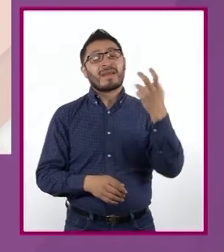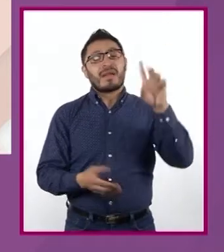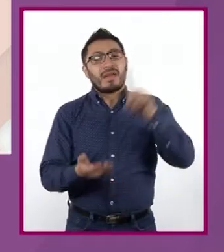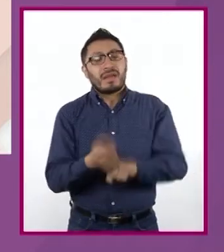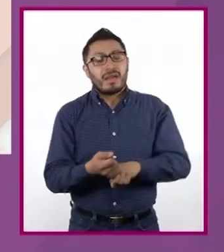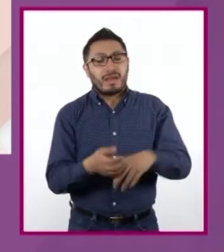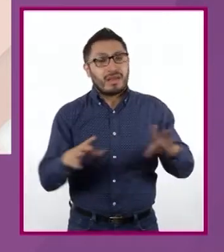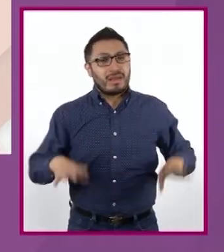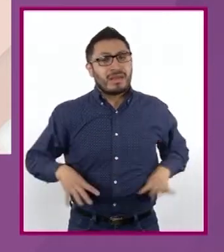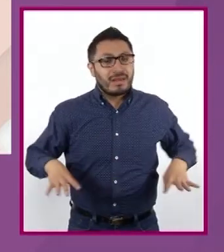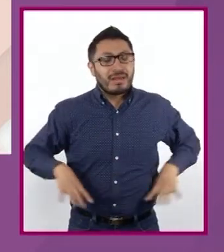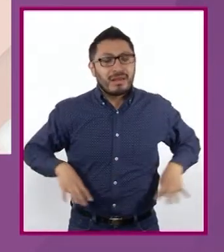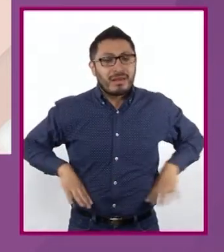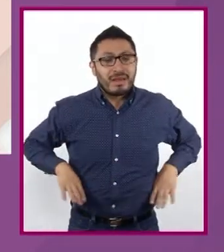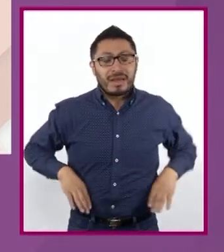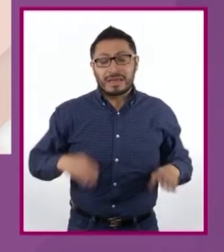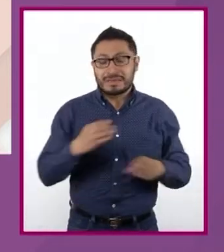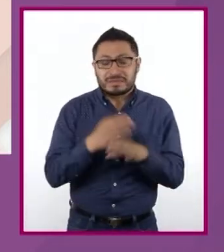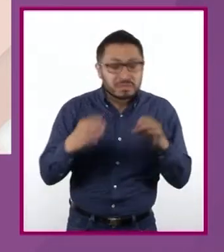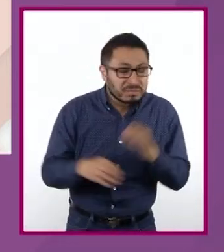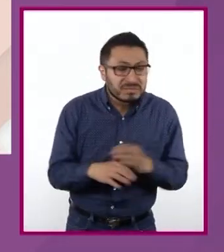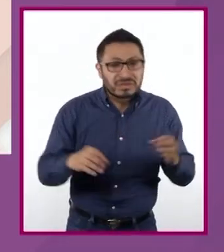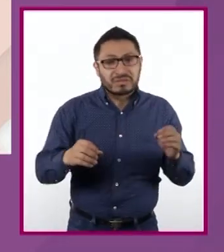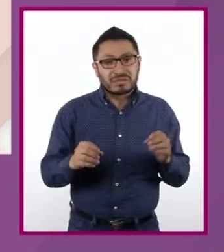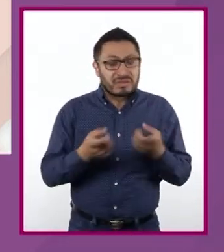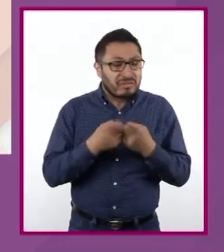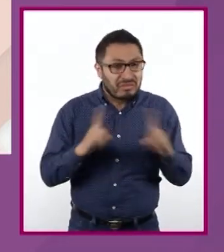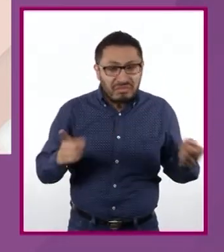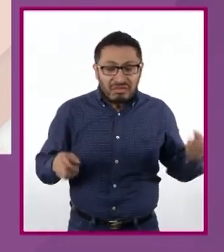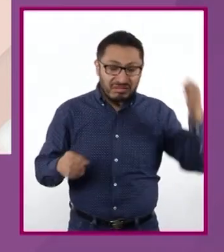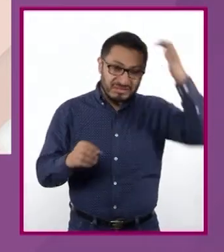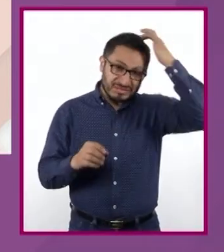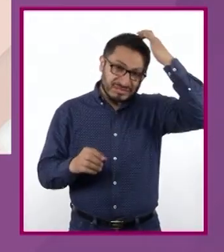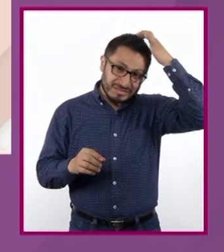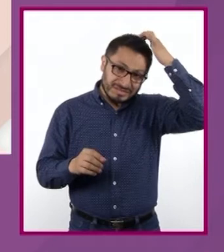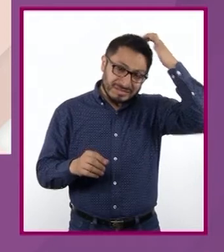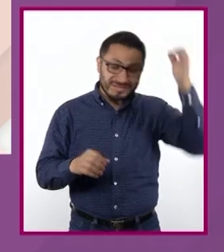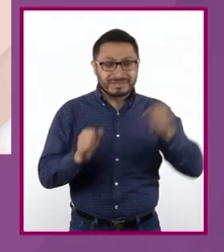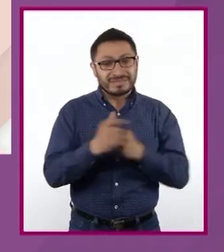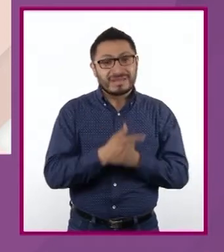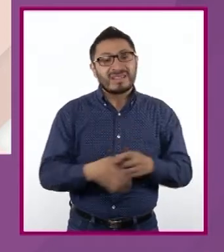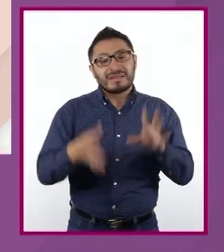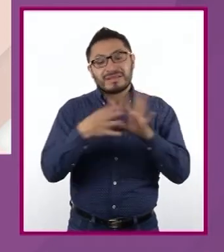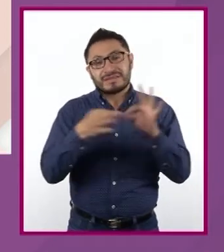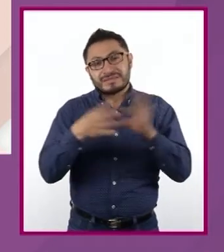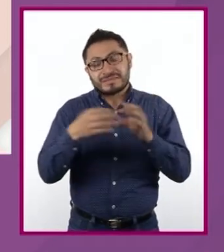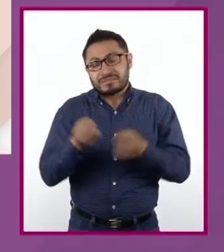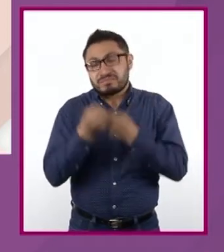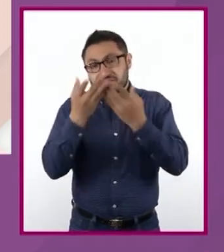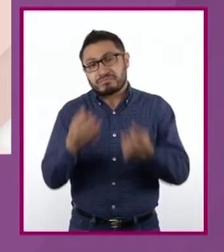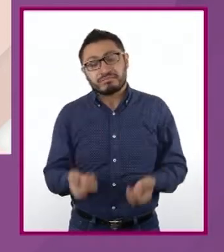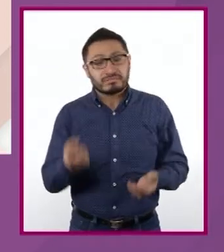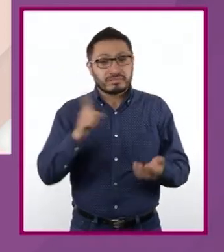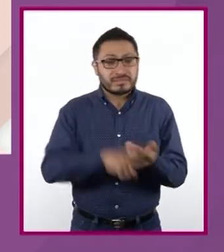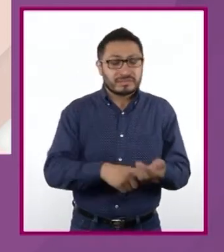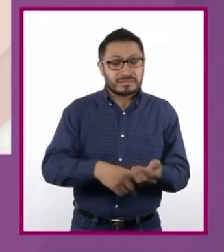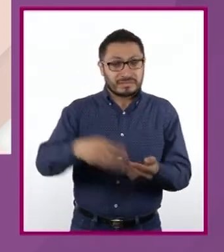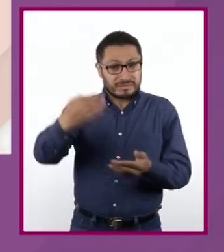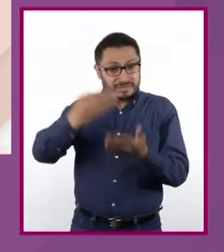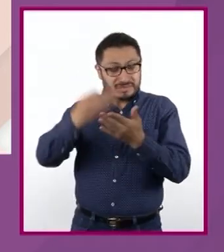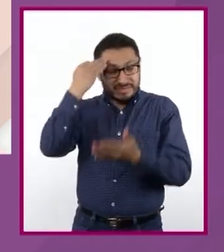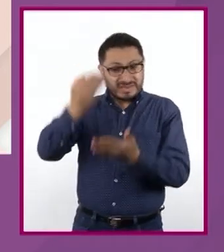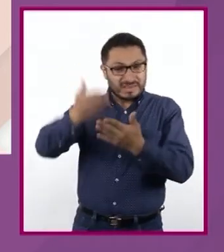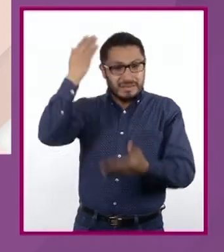se sitúa la acción, el proceso o el estado expresados por el verbo en un punto anterior al momento en el que se genera